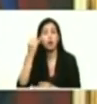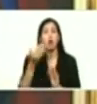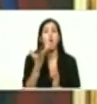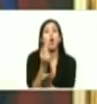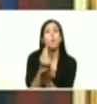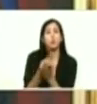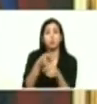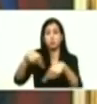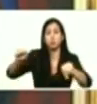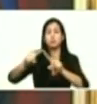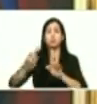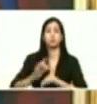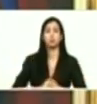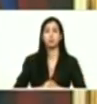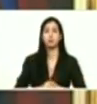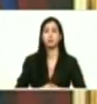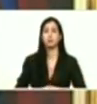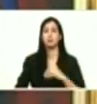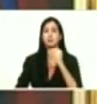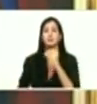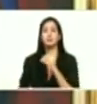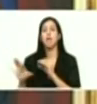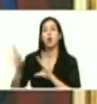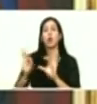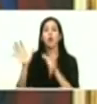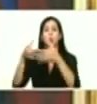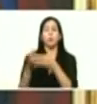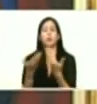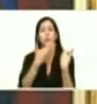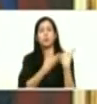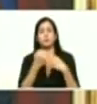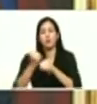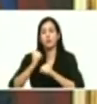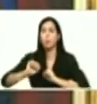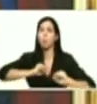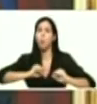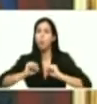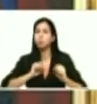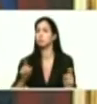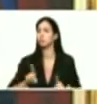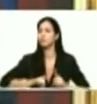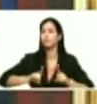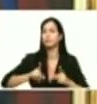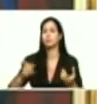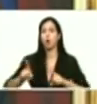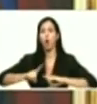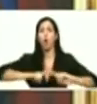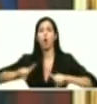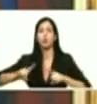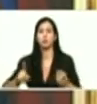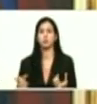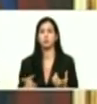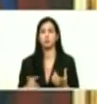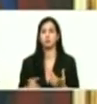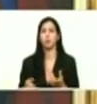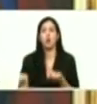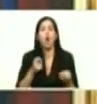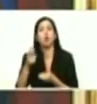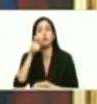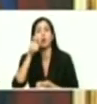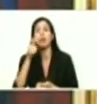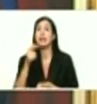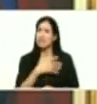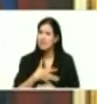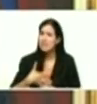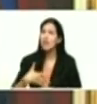el comité comunal comunitario que trabaja gestiona hace función contra el oro ¿verdad? eso es lo que el